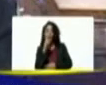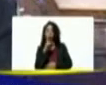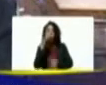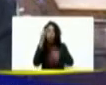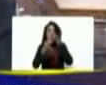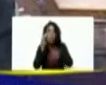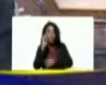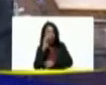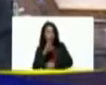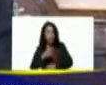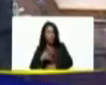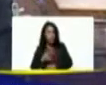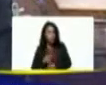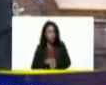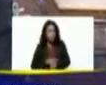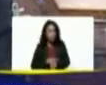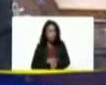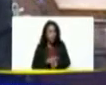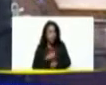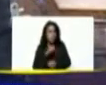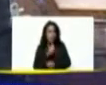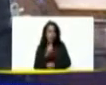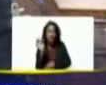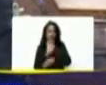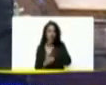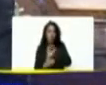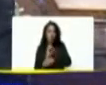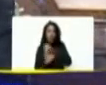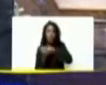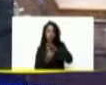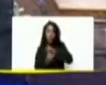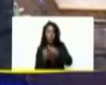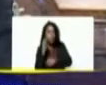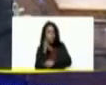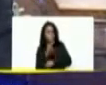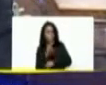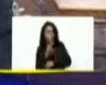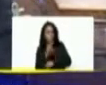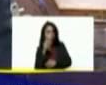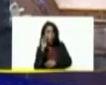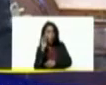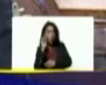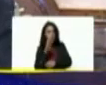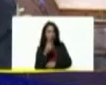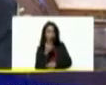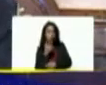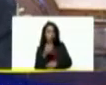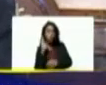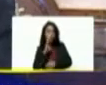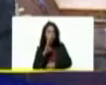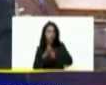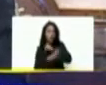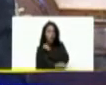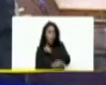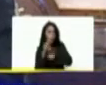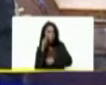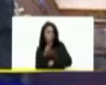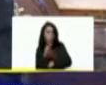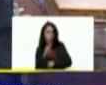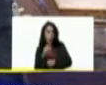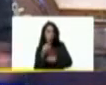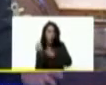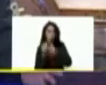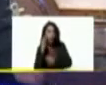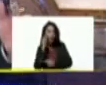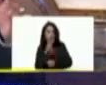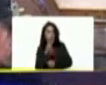narrativas, de discursos, como de símbolos. En este caso se ha querido plantear. Yo creo que de símbolos. Yo creo que es un tema de objetividad,